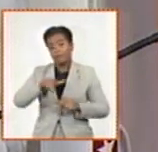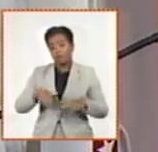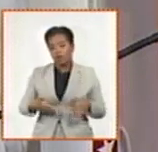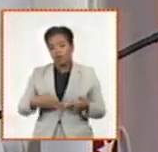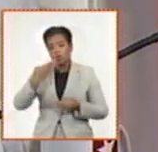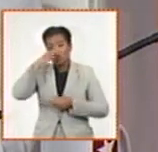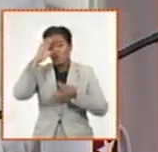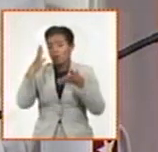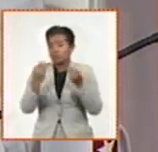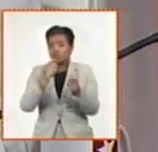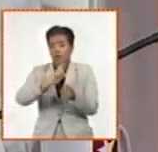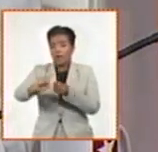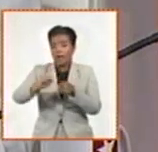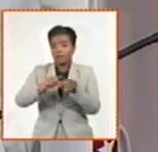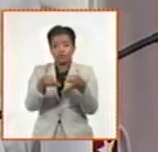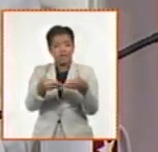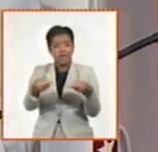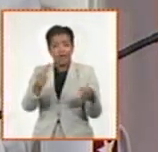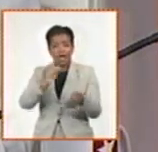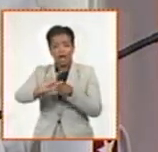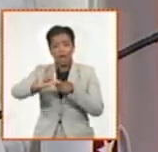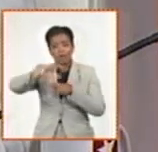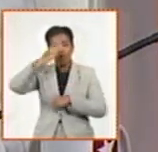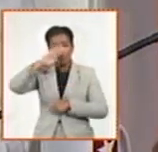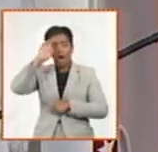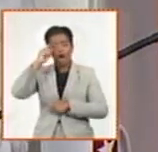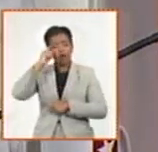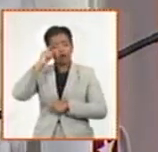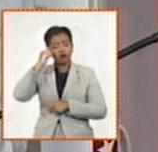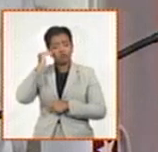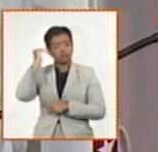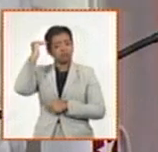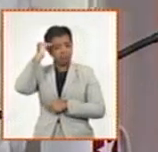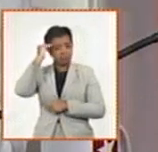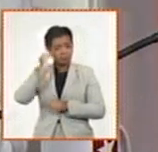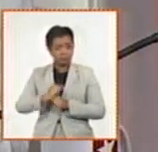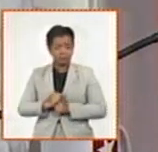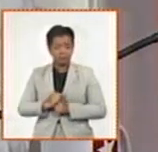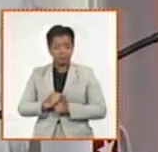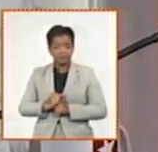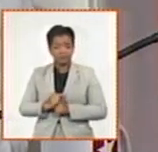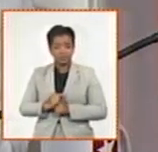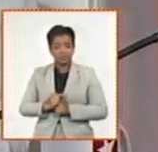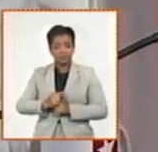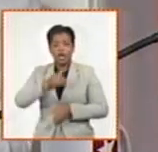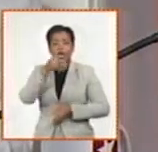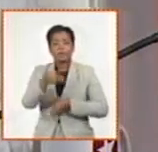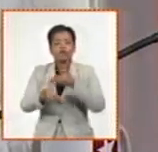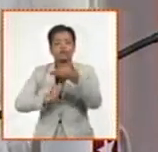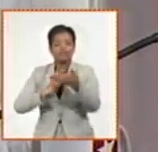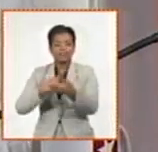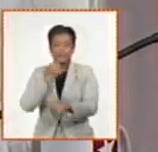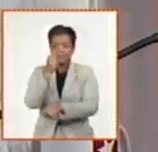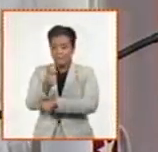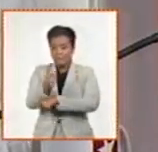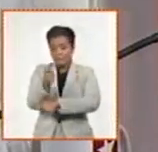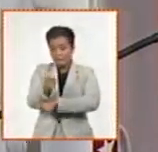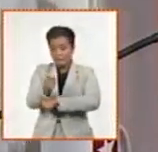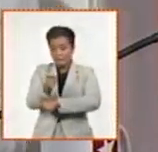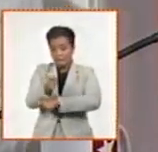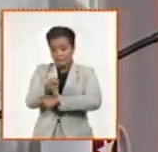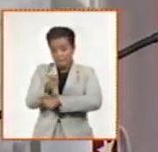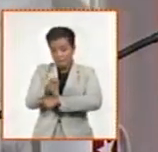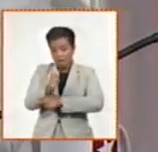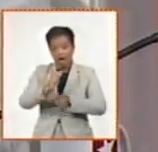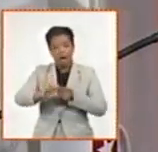tierra, el nivel escolar del campesinado cubano, todo el proceso de capacitación que